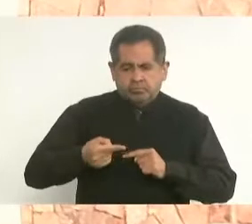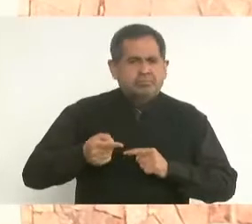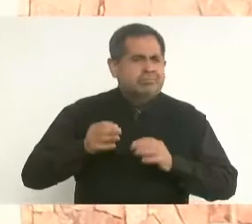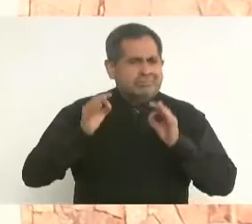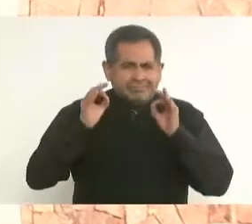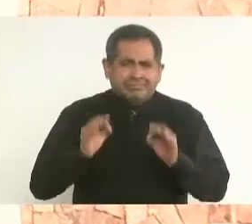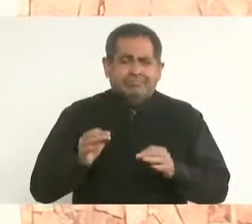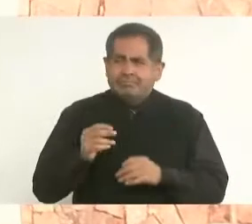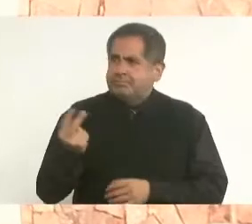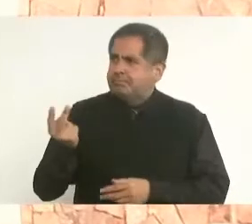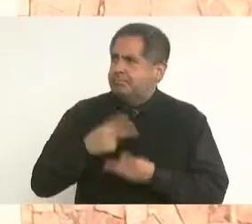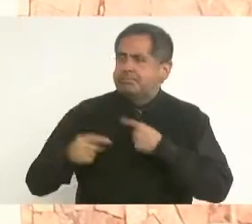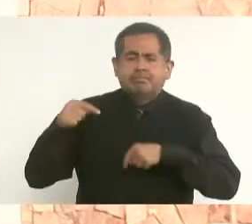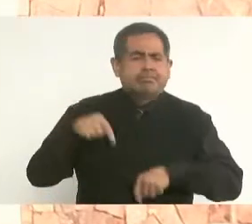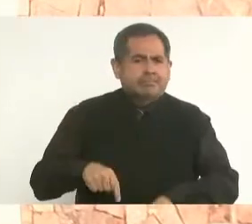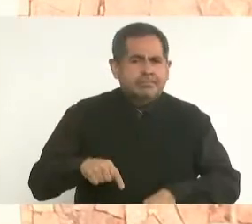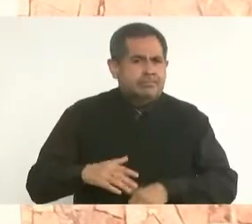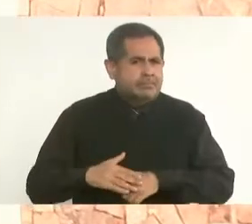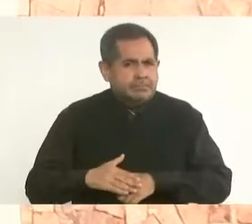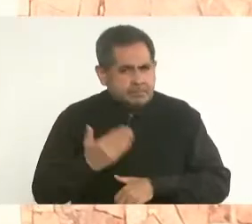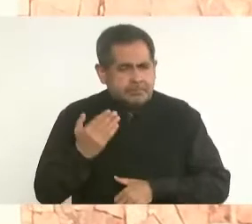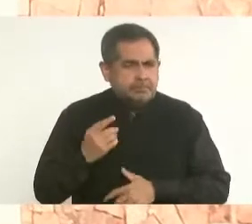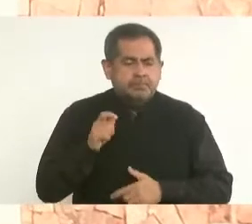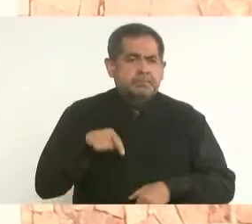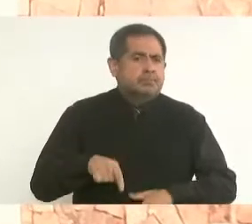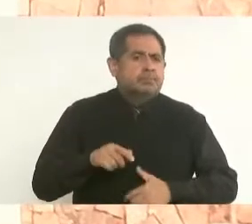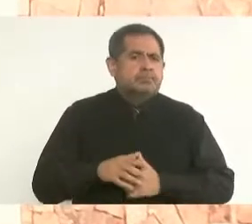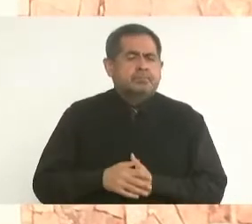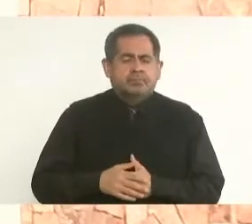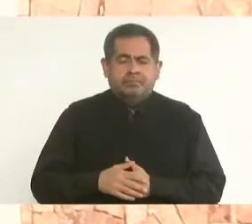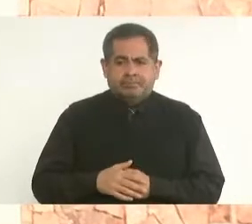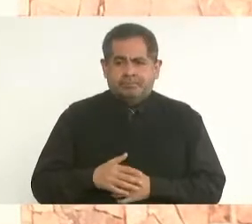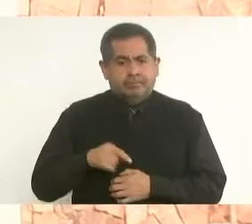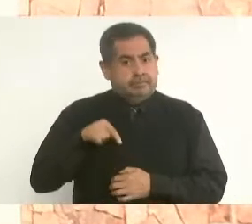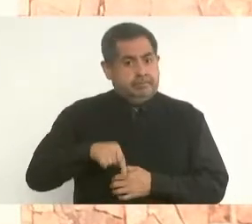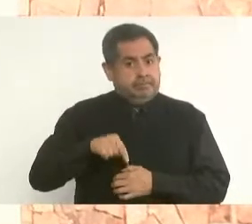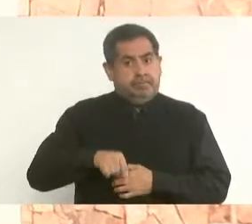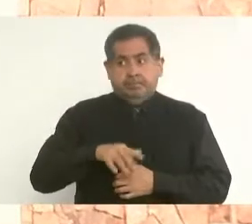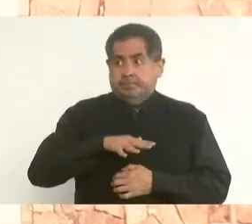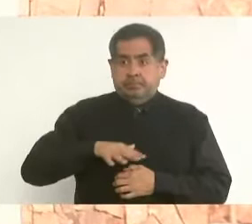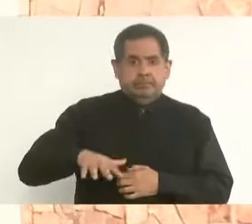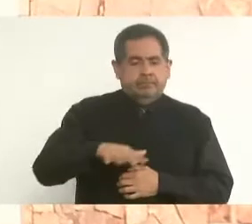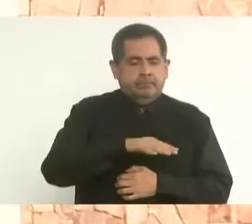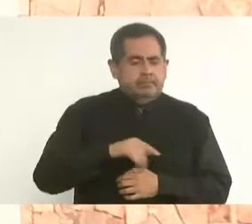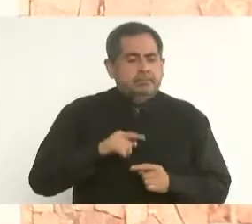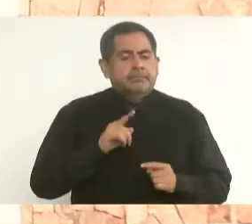porque hay una relación estrecha